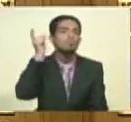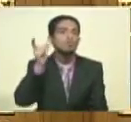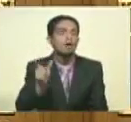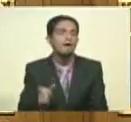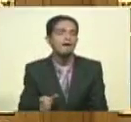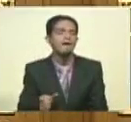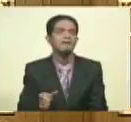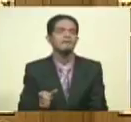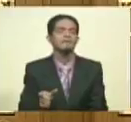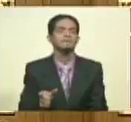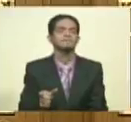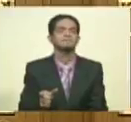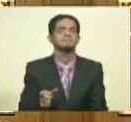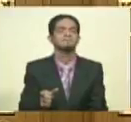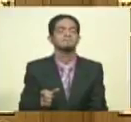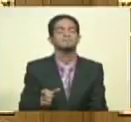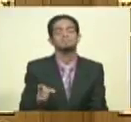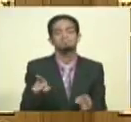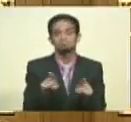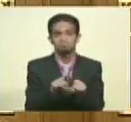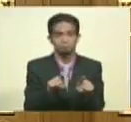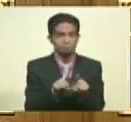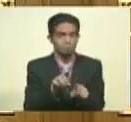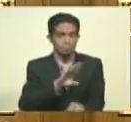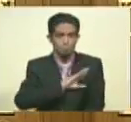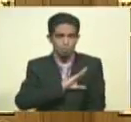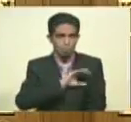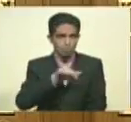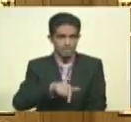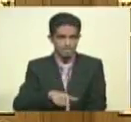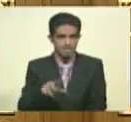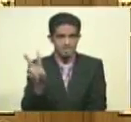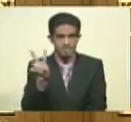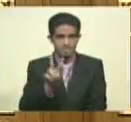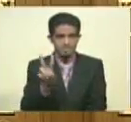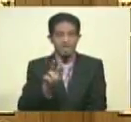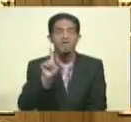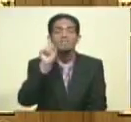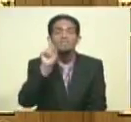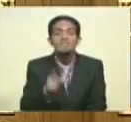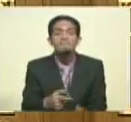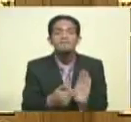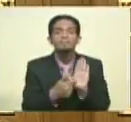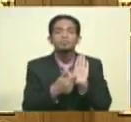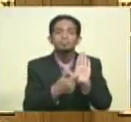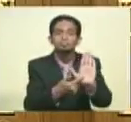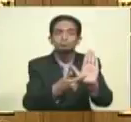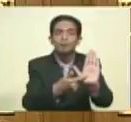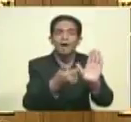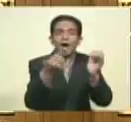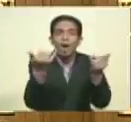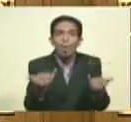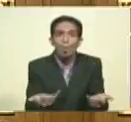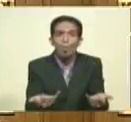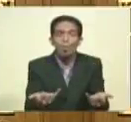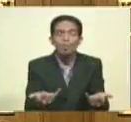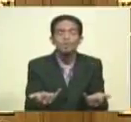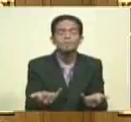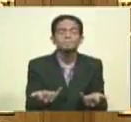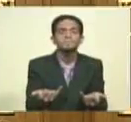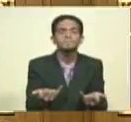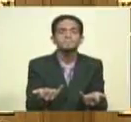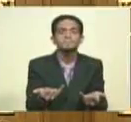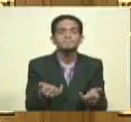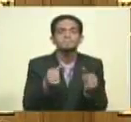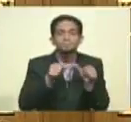tales son patriotas, nosotros debemos destacar acá en este momento que